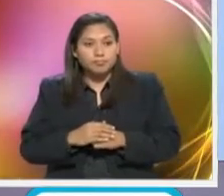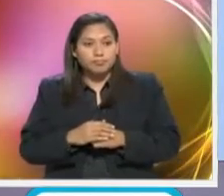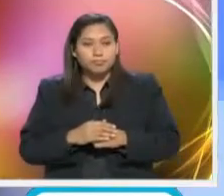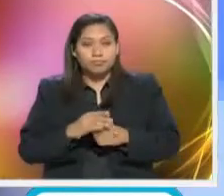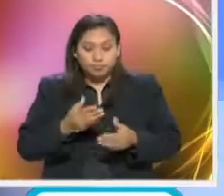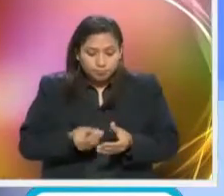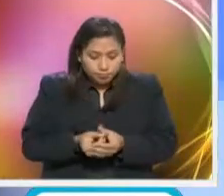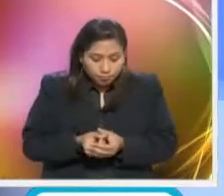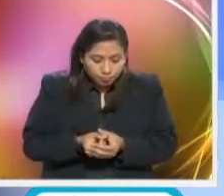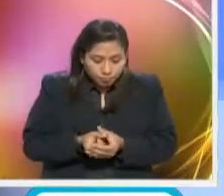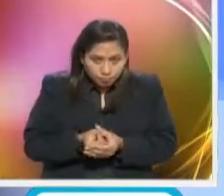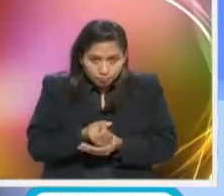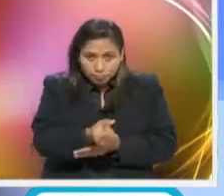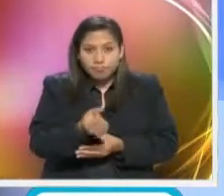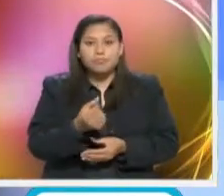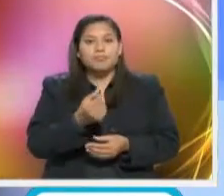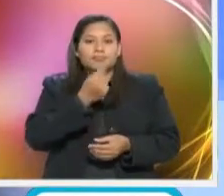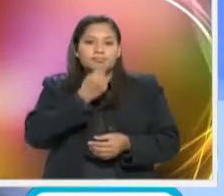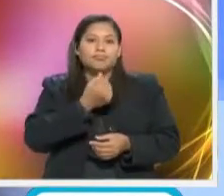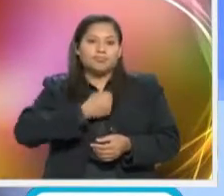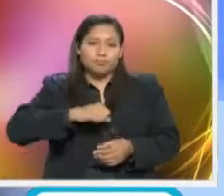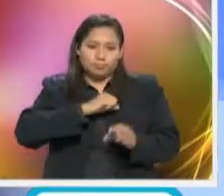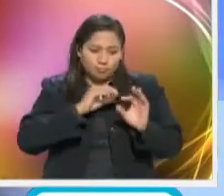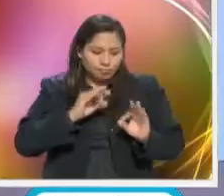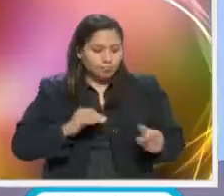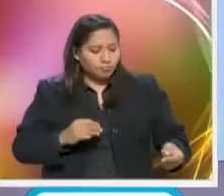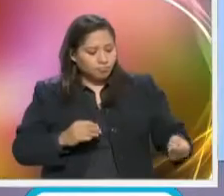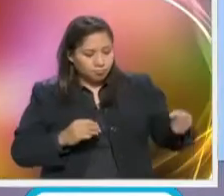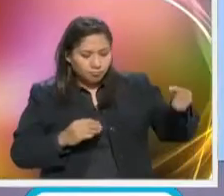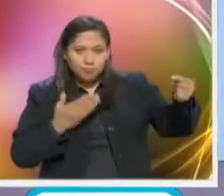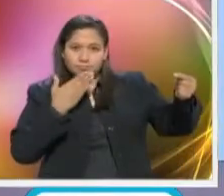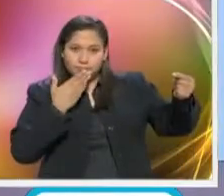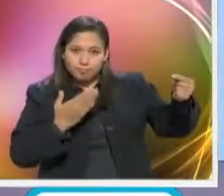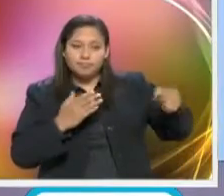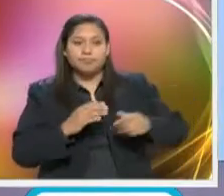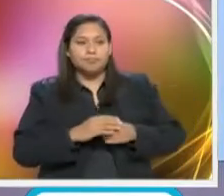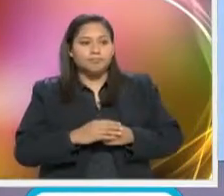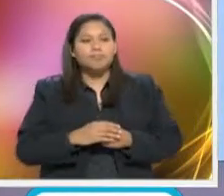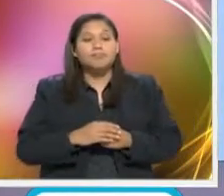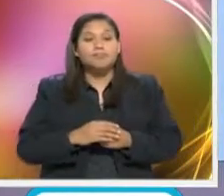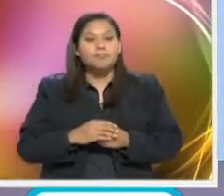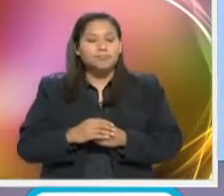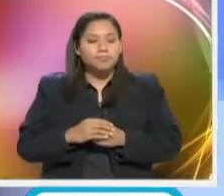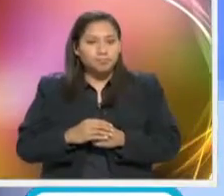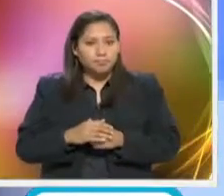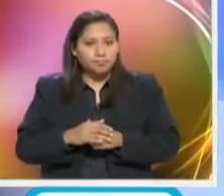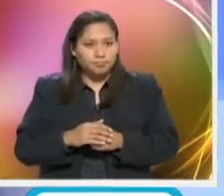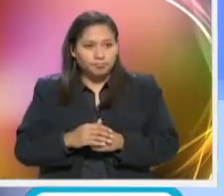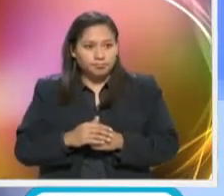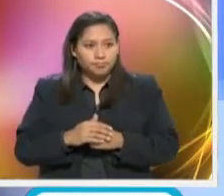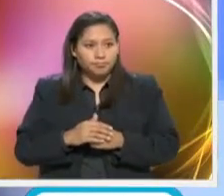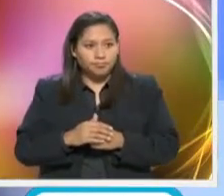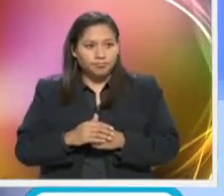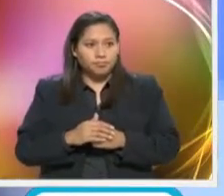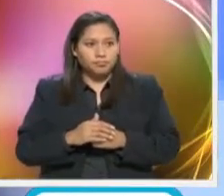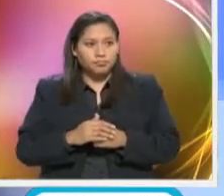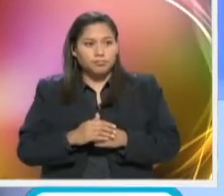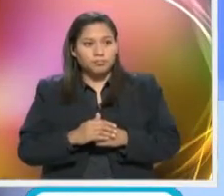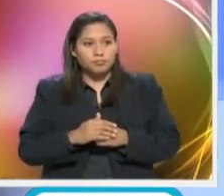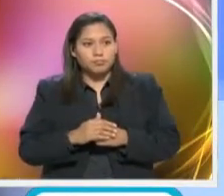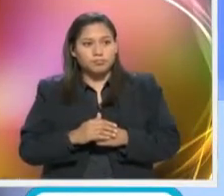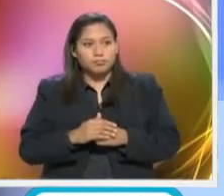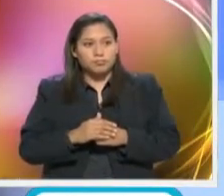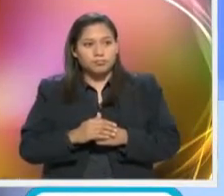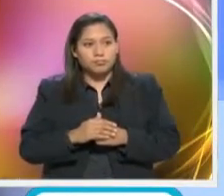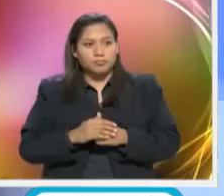niño completamente sano. No, que se desarrolle. Que se desarrolle bien, claro, exactamente. Por ejemplo, ya tenemos a una criatura aquí